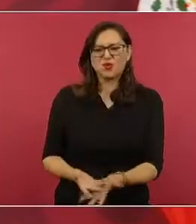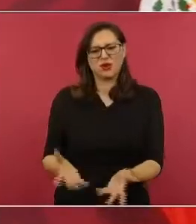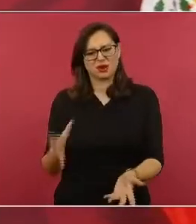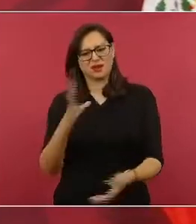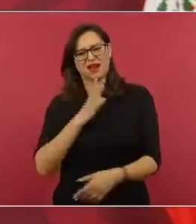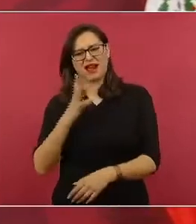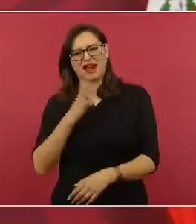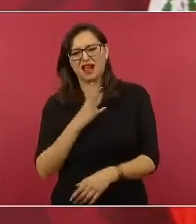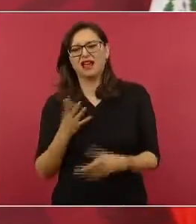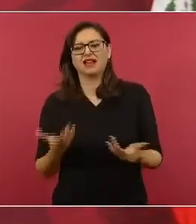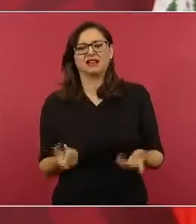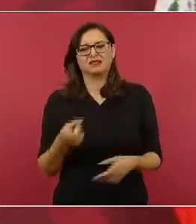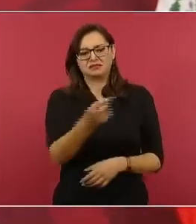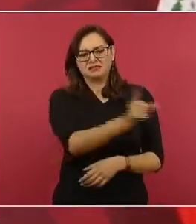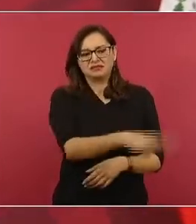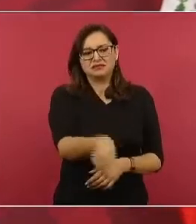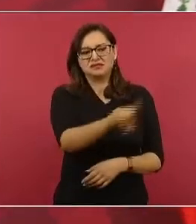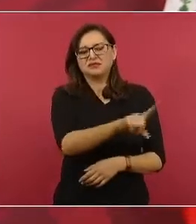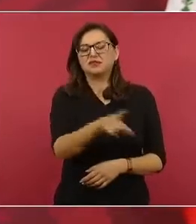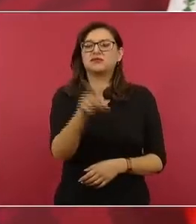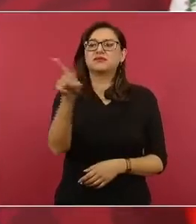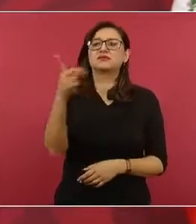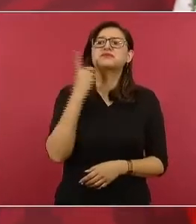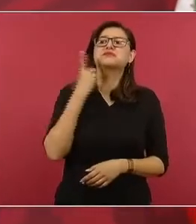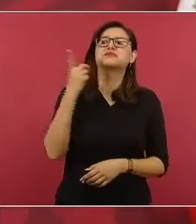los votos.